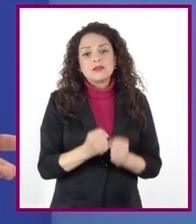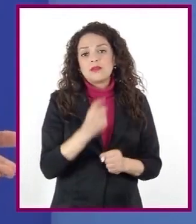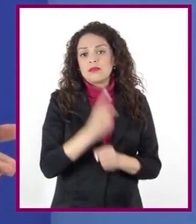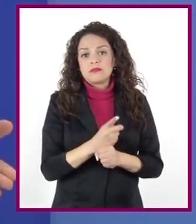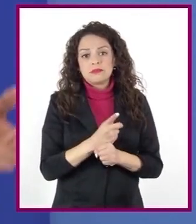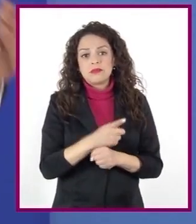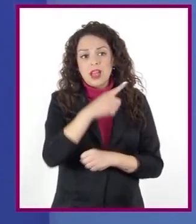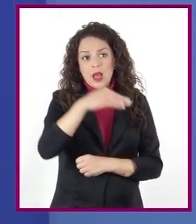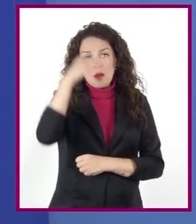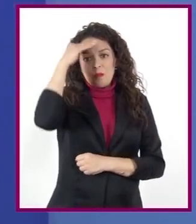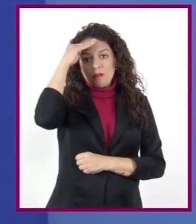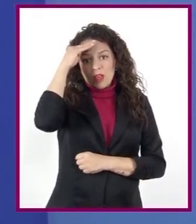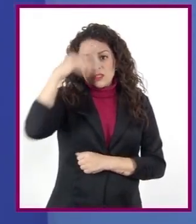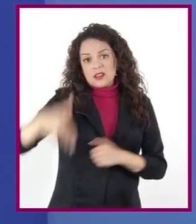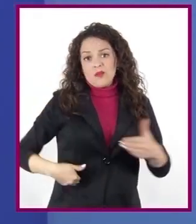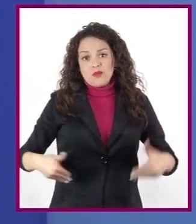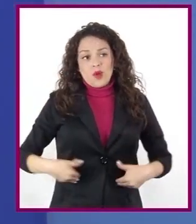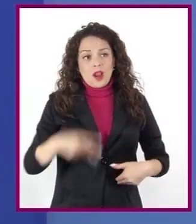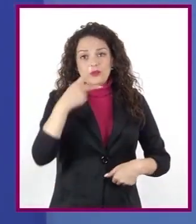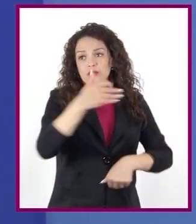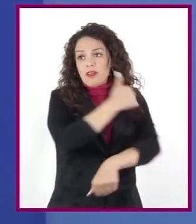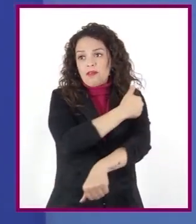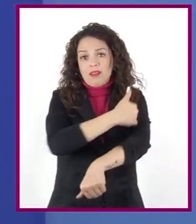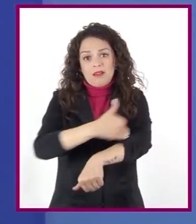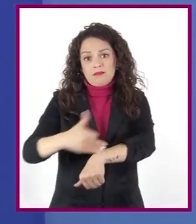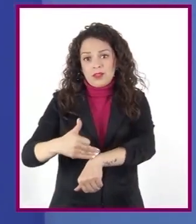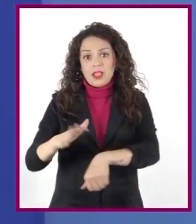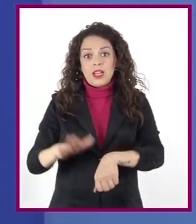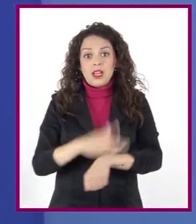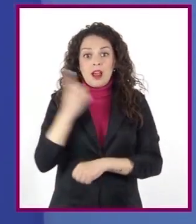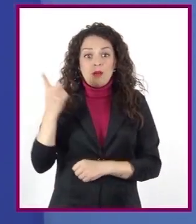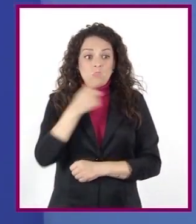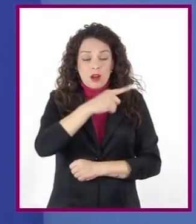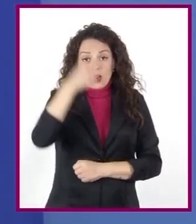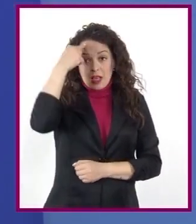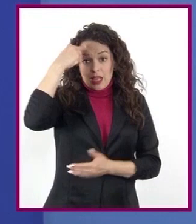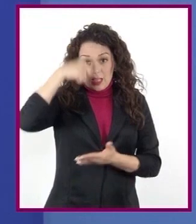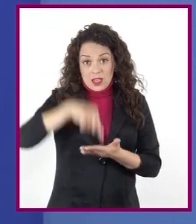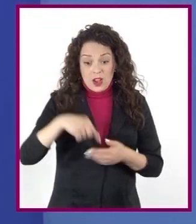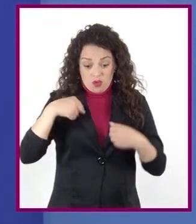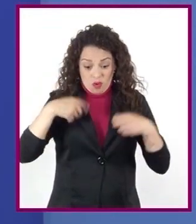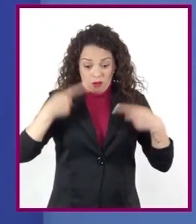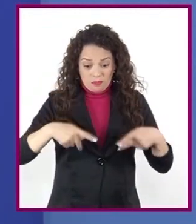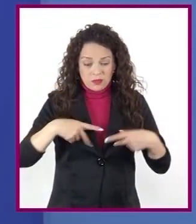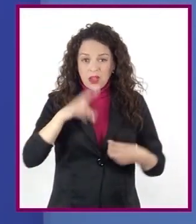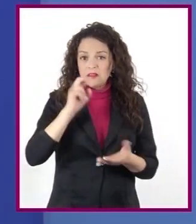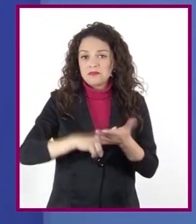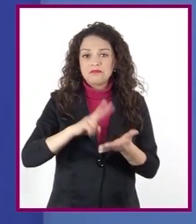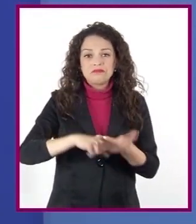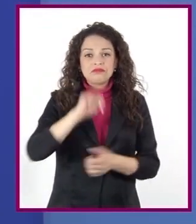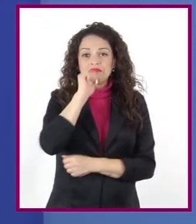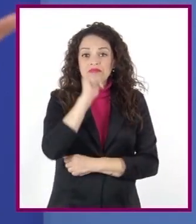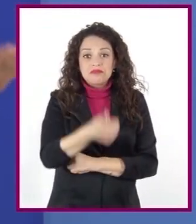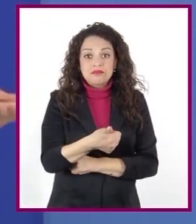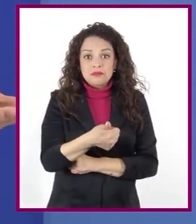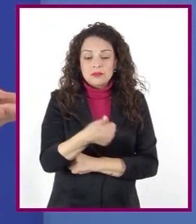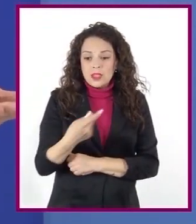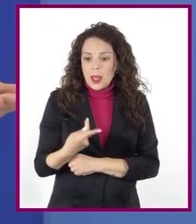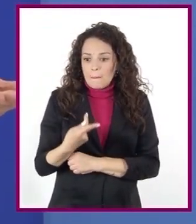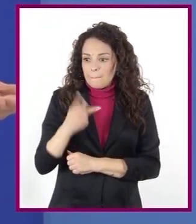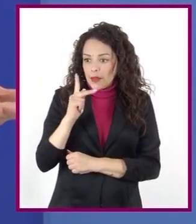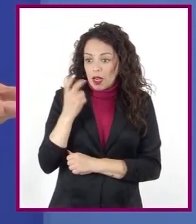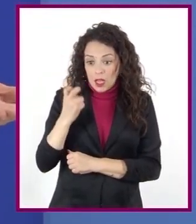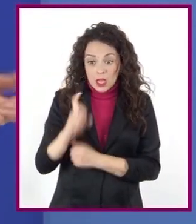familia, porque pensaba que había perdido su valor como persona. Sin embargo, ante el